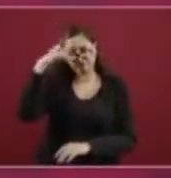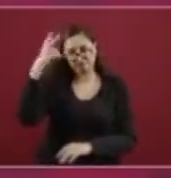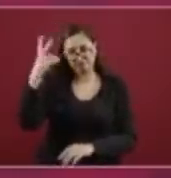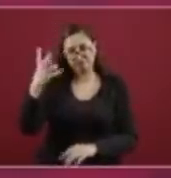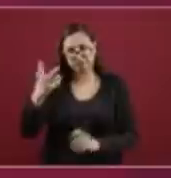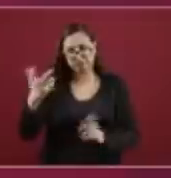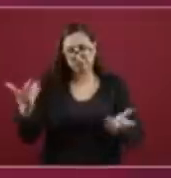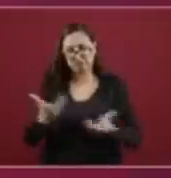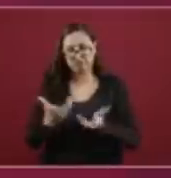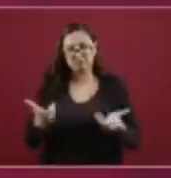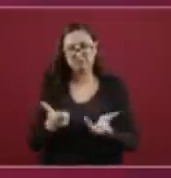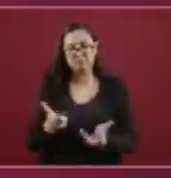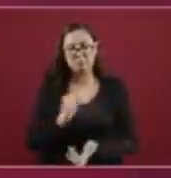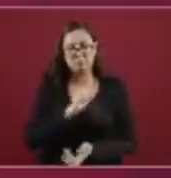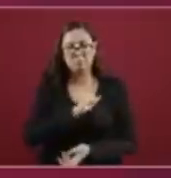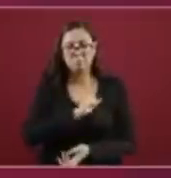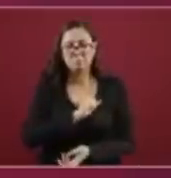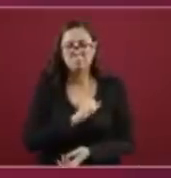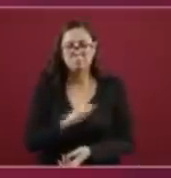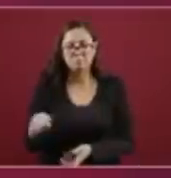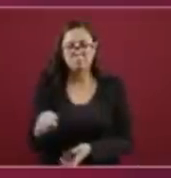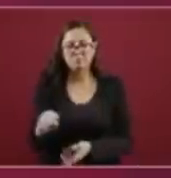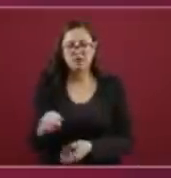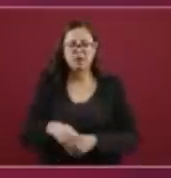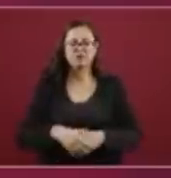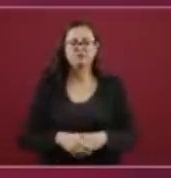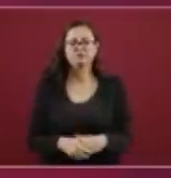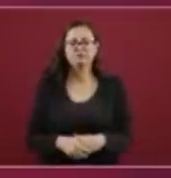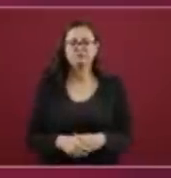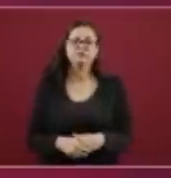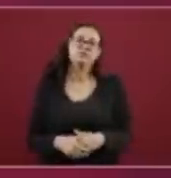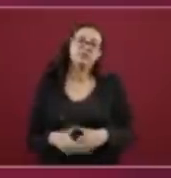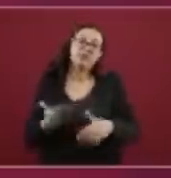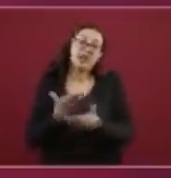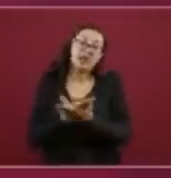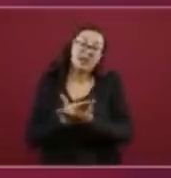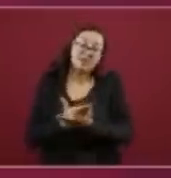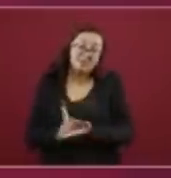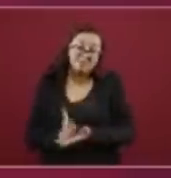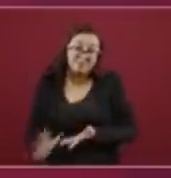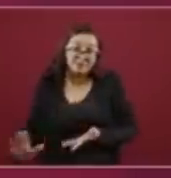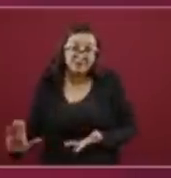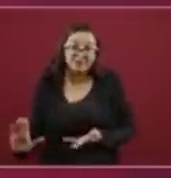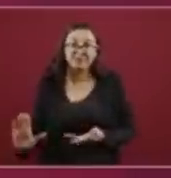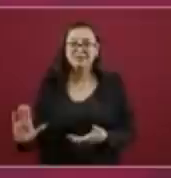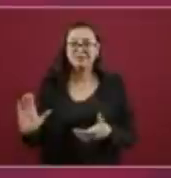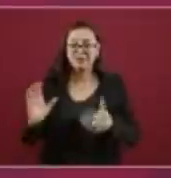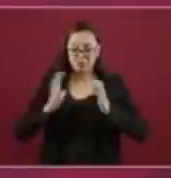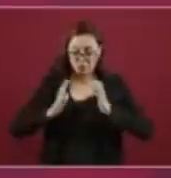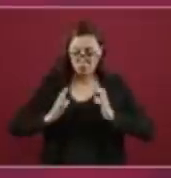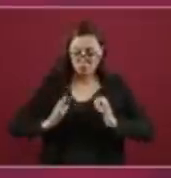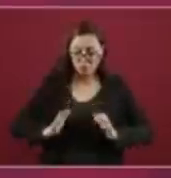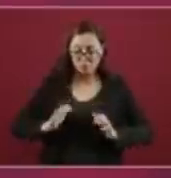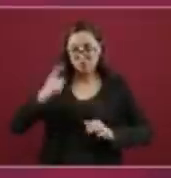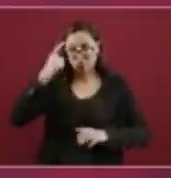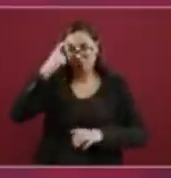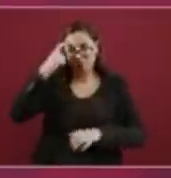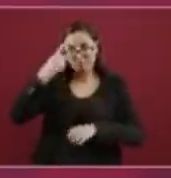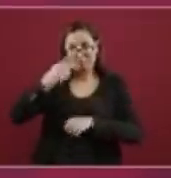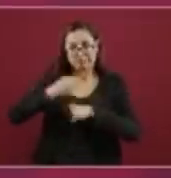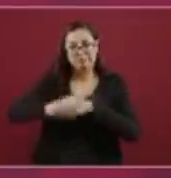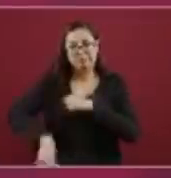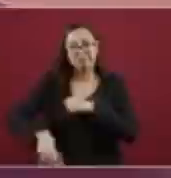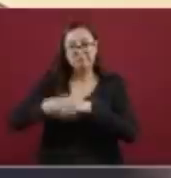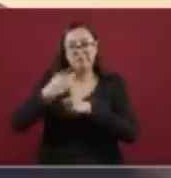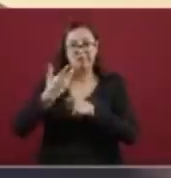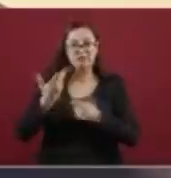delitos, además de el daño que provoca, o sea, la destrucción